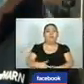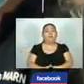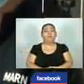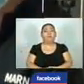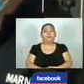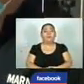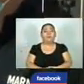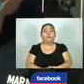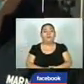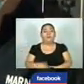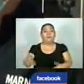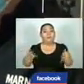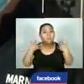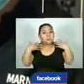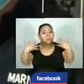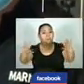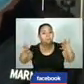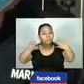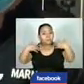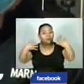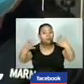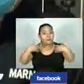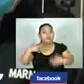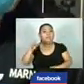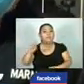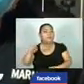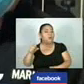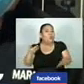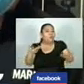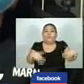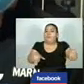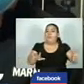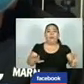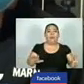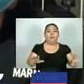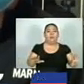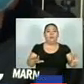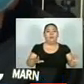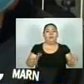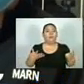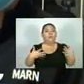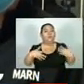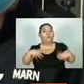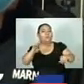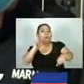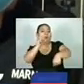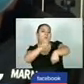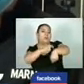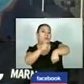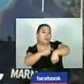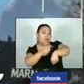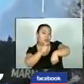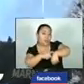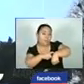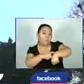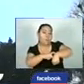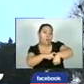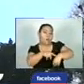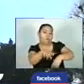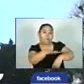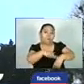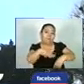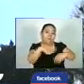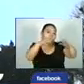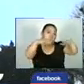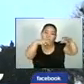temperaturas bastante cálidas. Es normal, por ejemplo, que en las estaciones o en los lugares cercanos